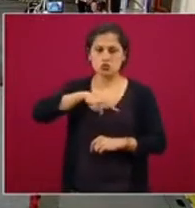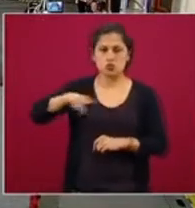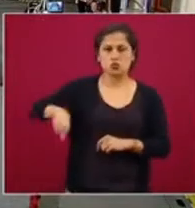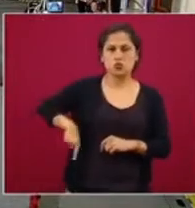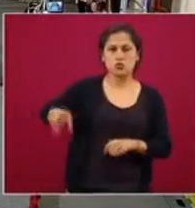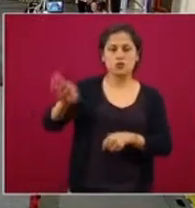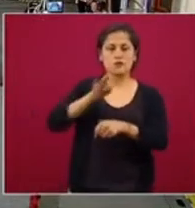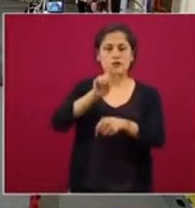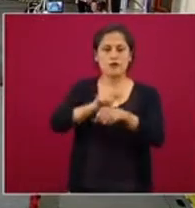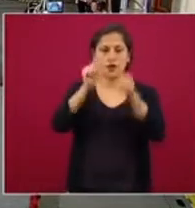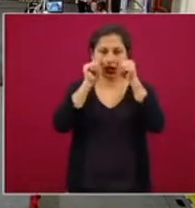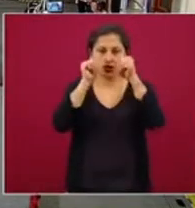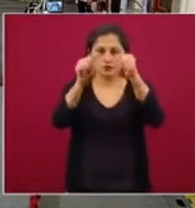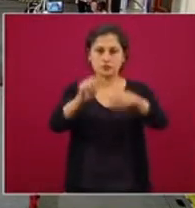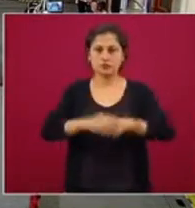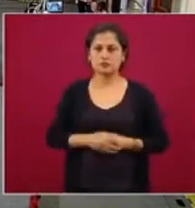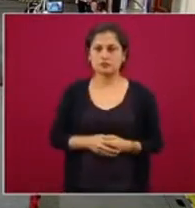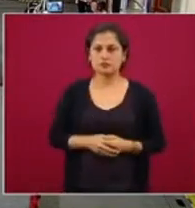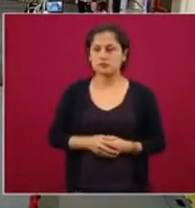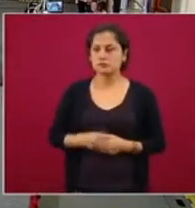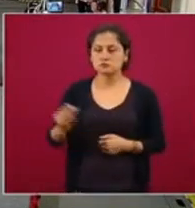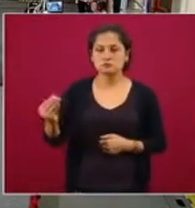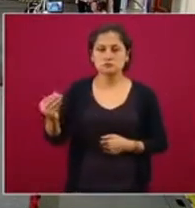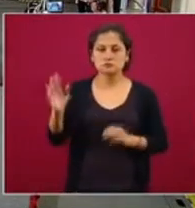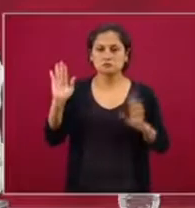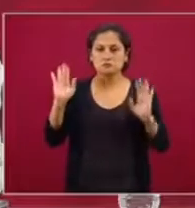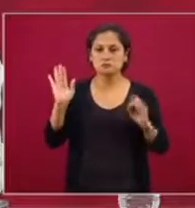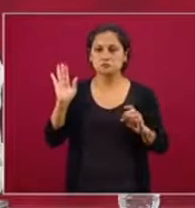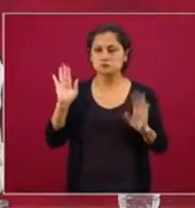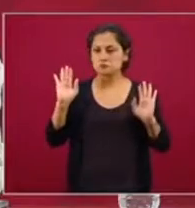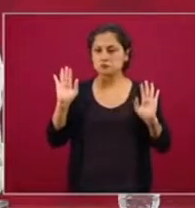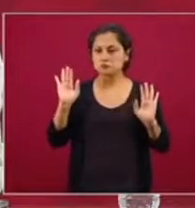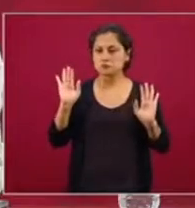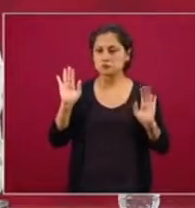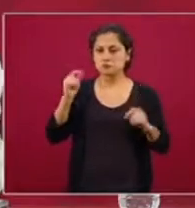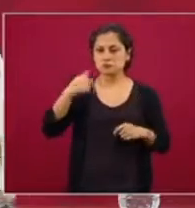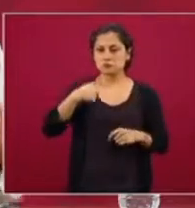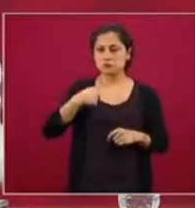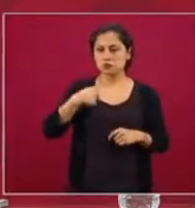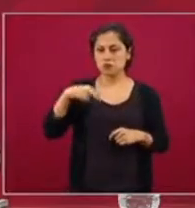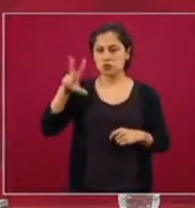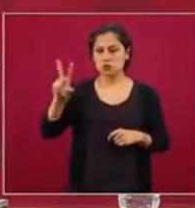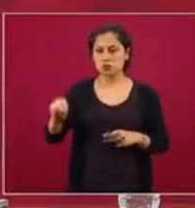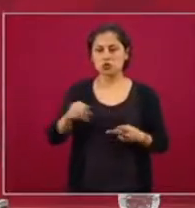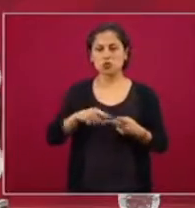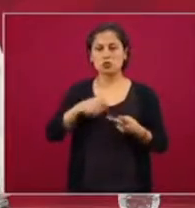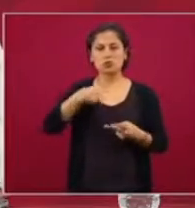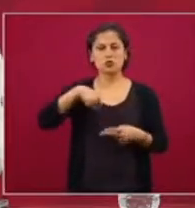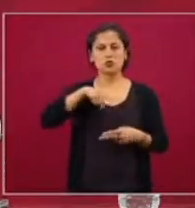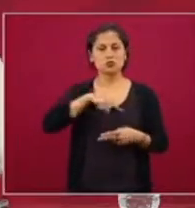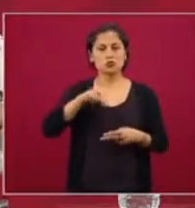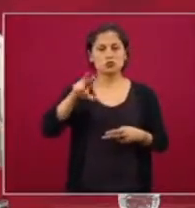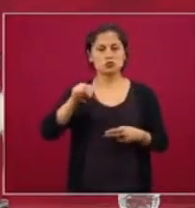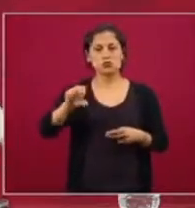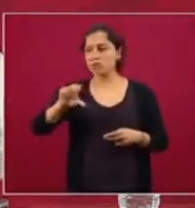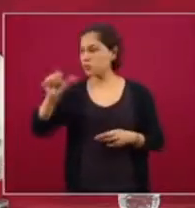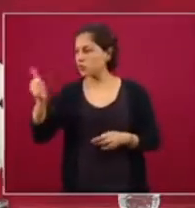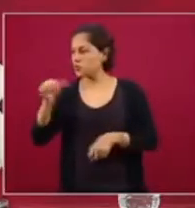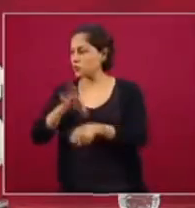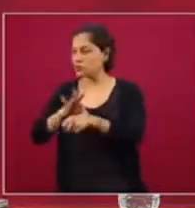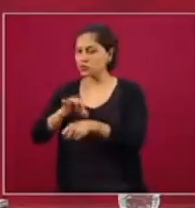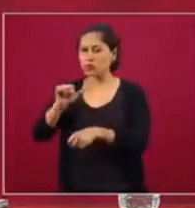Ninguna hasta el momento, yo tampoco, por cierto, ni el doctor Alcocer. Razón, no hemos sido identificados en un